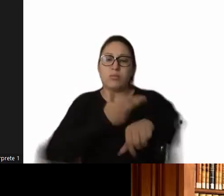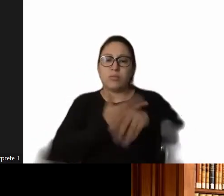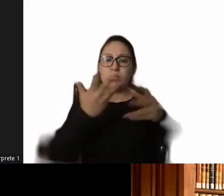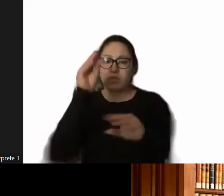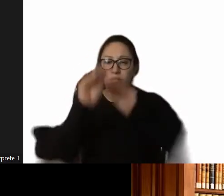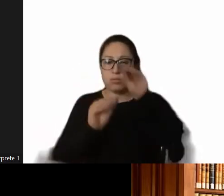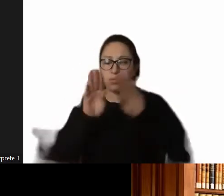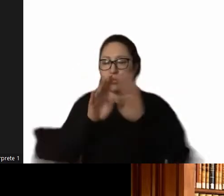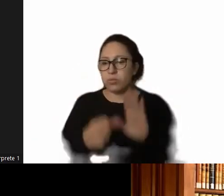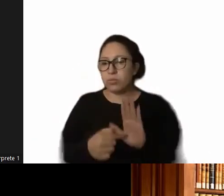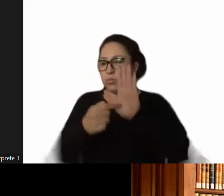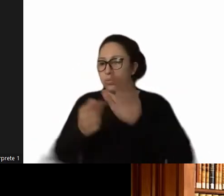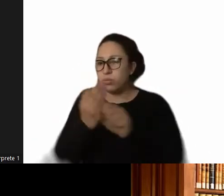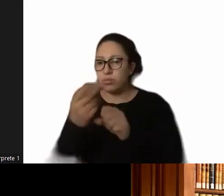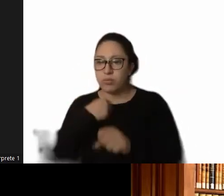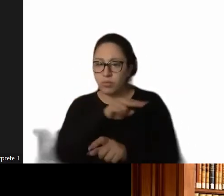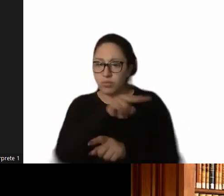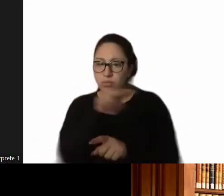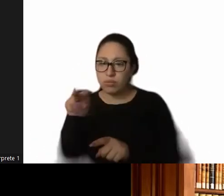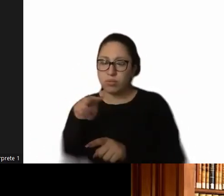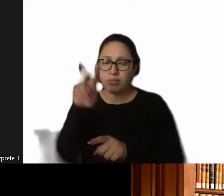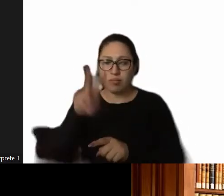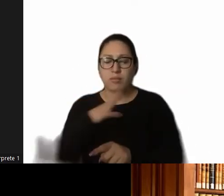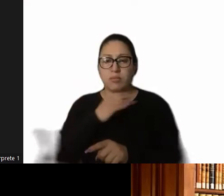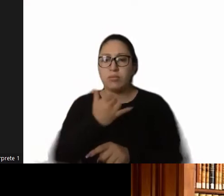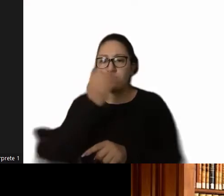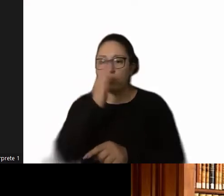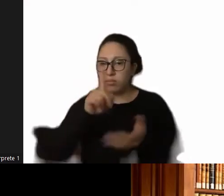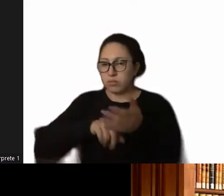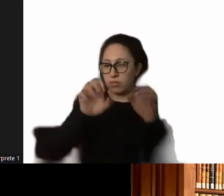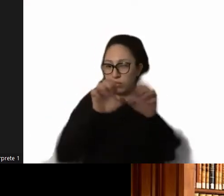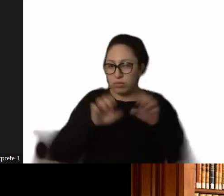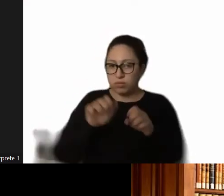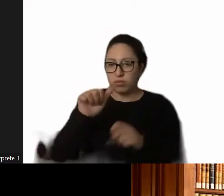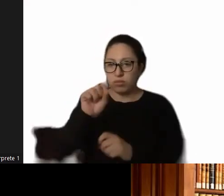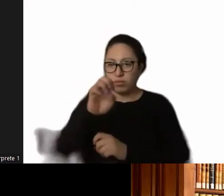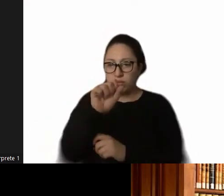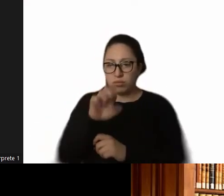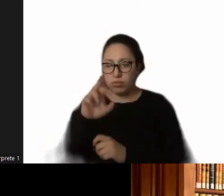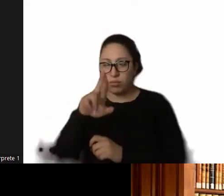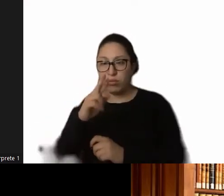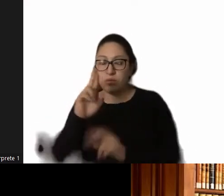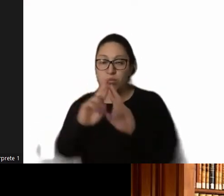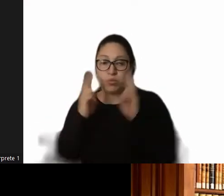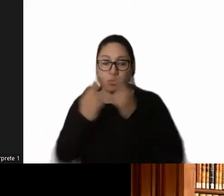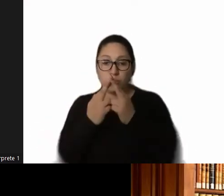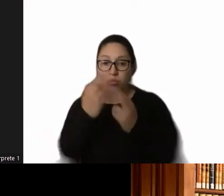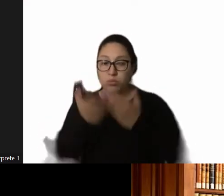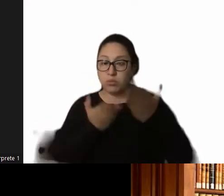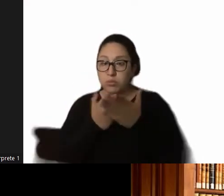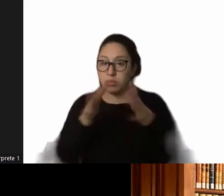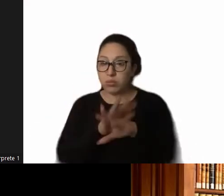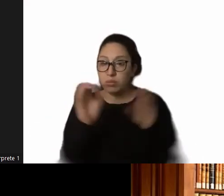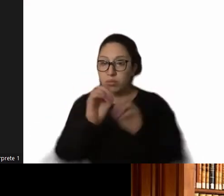presentando. Y pues si no se vio en la reunión de asesores y si no se revisó en esa reunión, pues creo